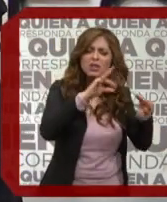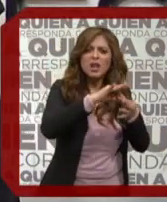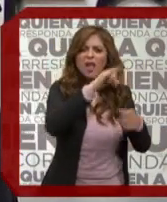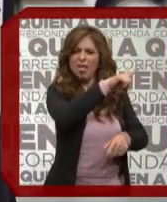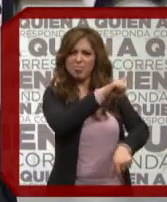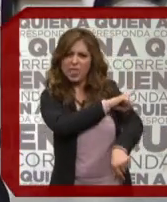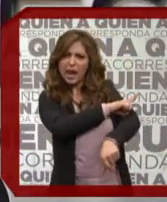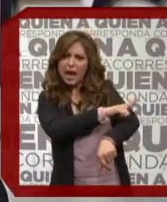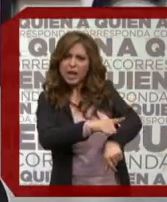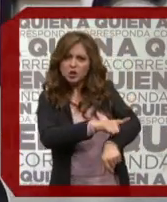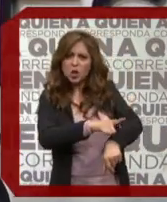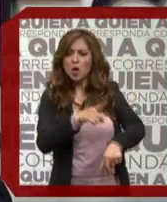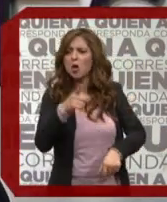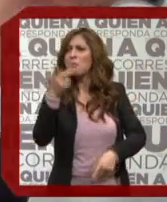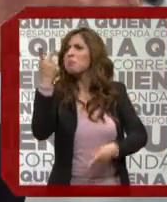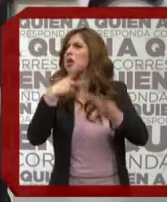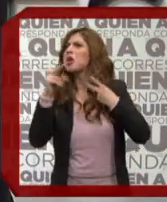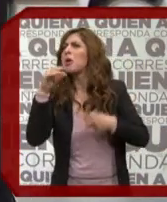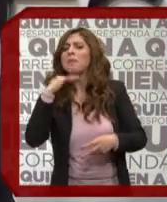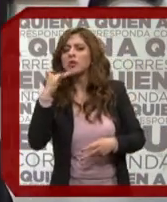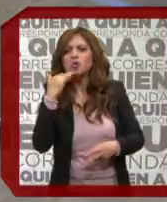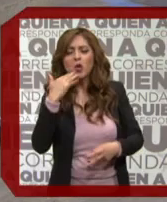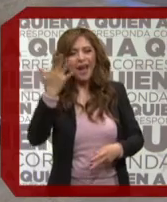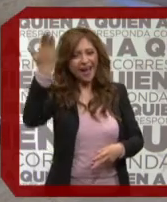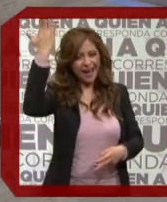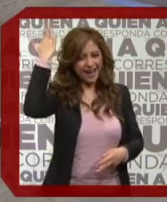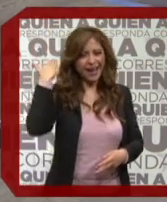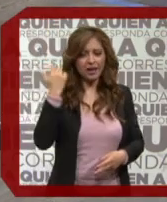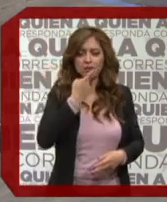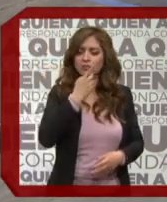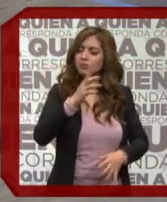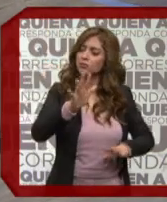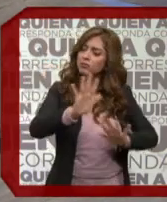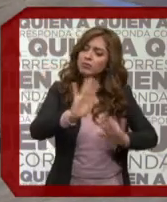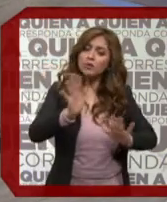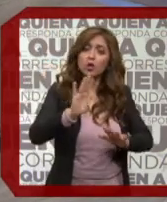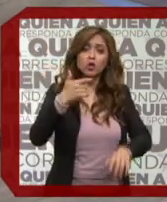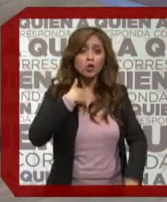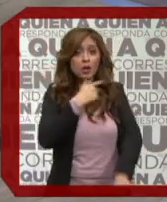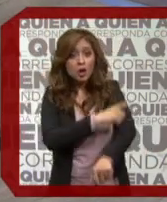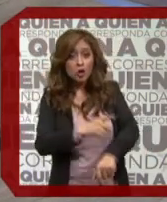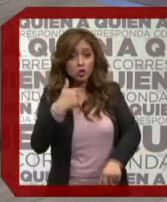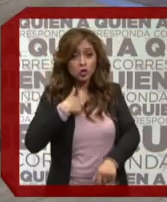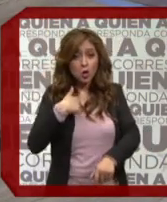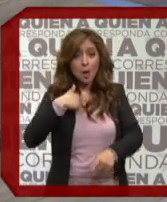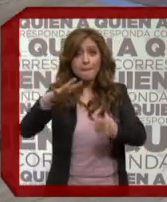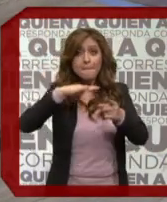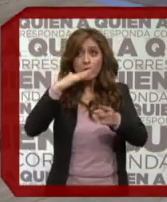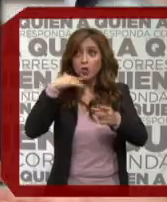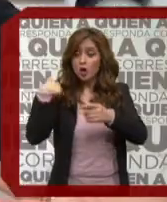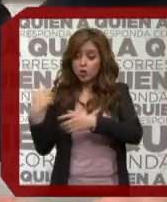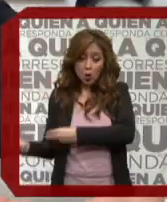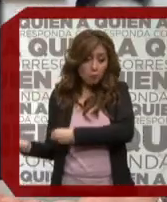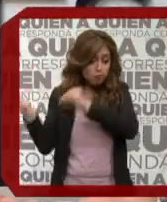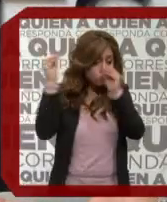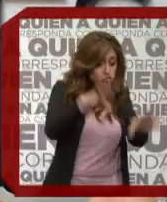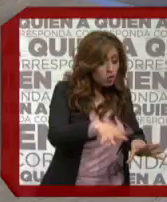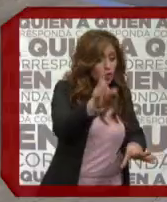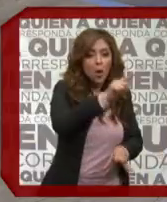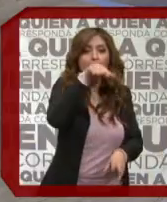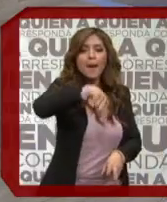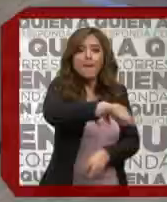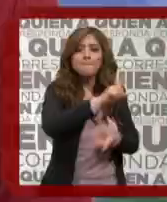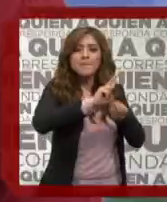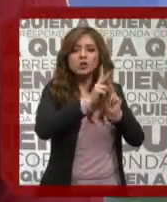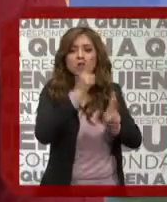no pasa por la basura. Ey, el delegado me lo delegado hace muchísimos años, me decía, "Jorge, no tengo un camión que lleve basura tirarla en esa colonia. Esa la pusieron de los vecinos